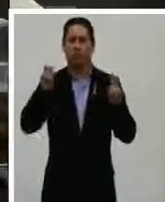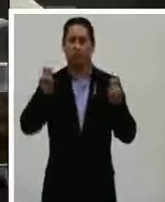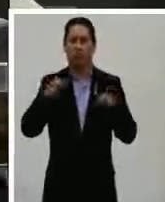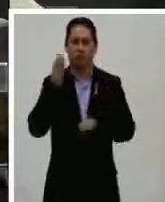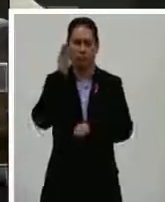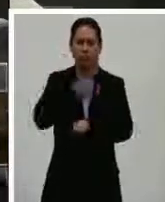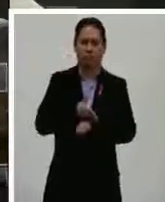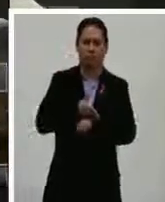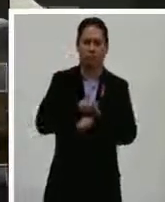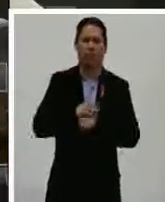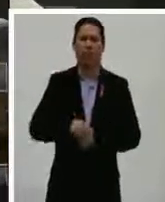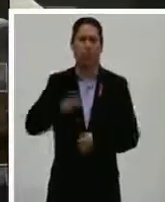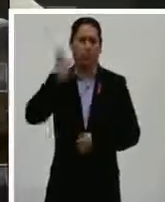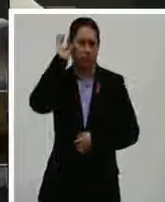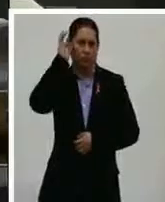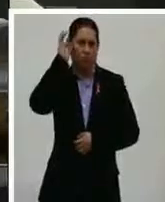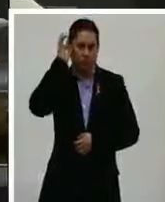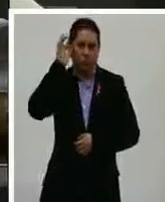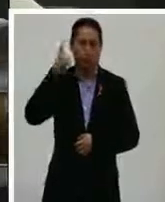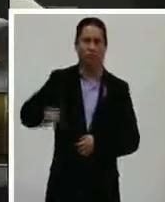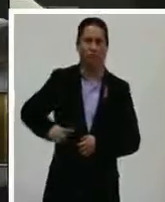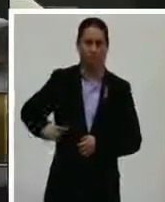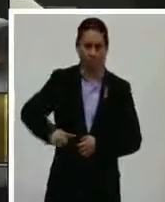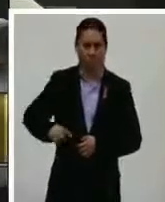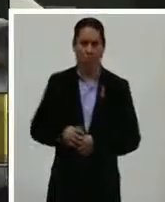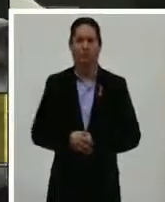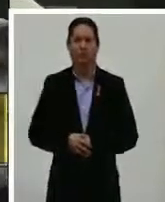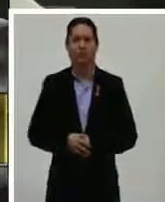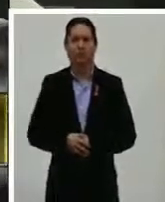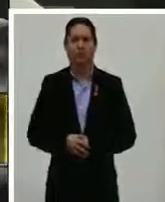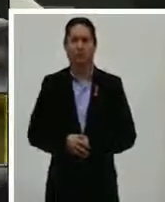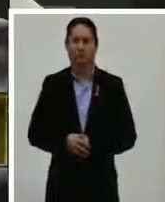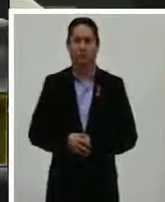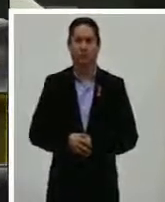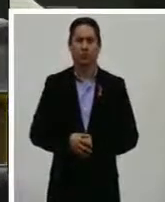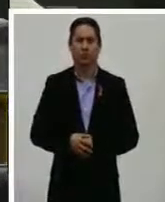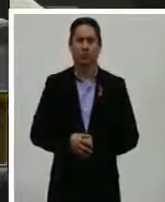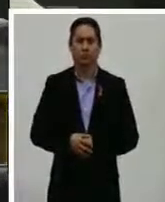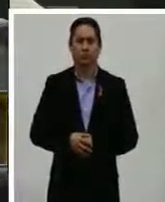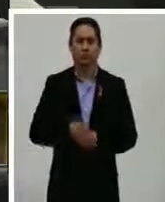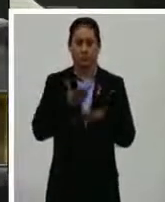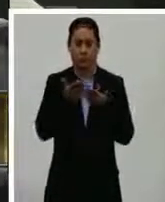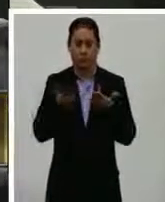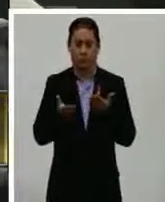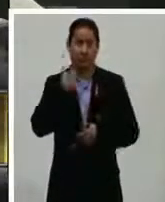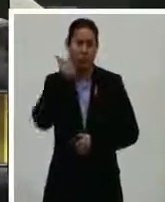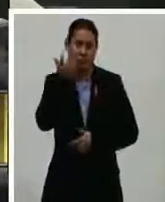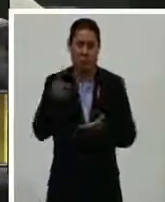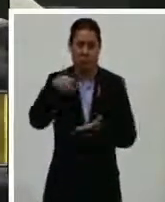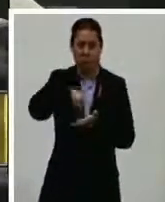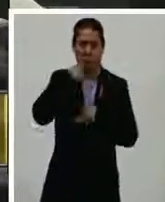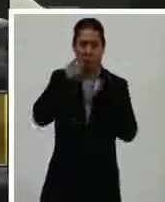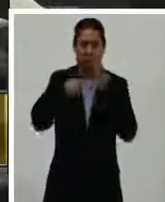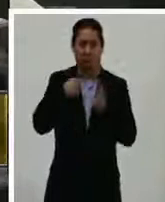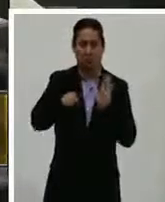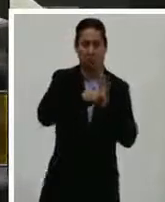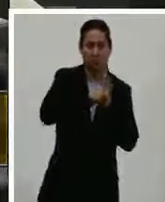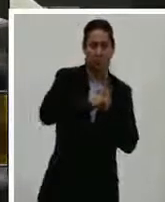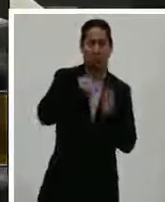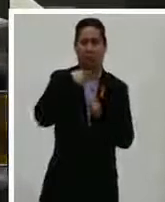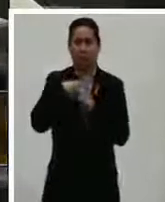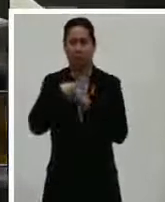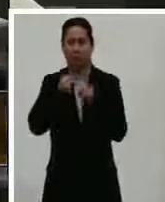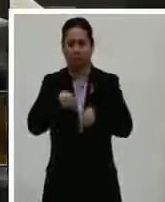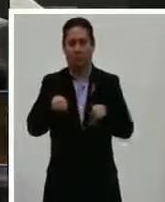fuero si alguna o alguno de los legisladores desea hacer uso de la palabra para argumentar en contra